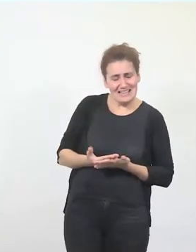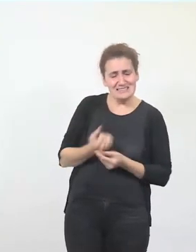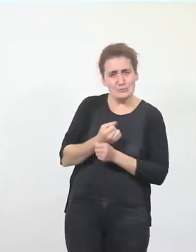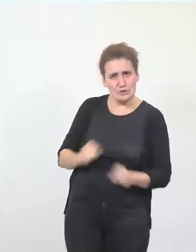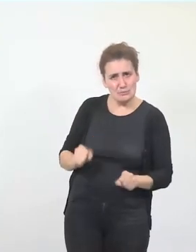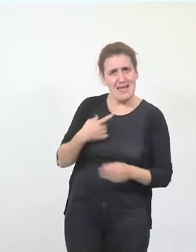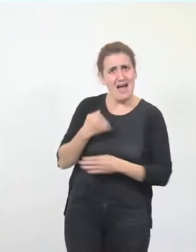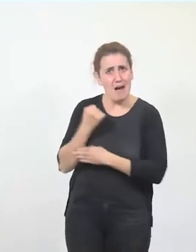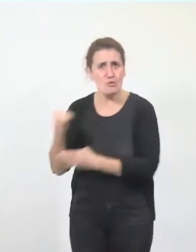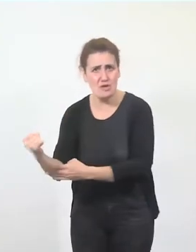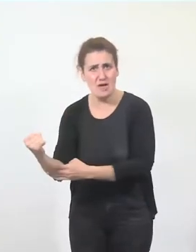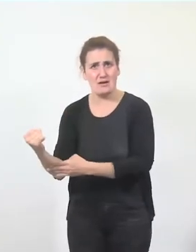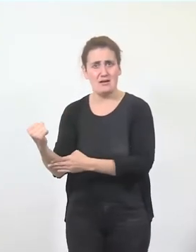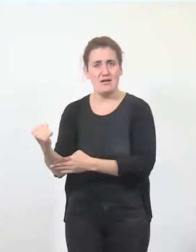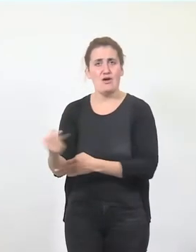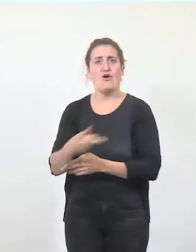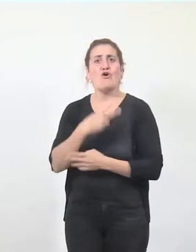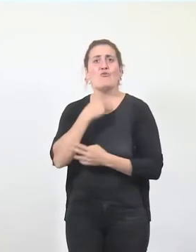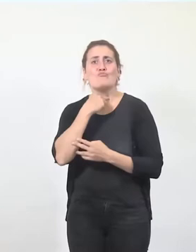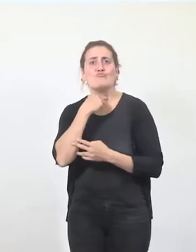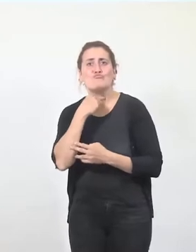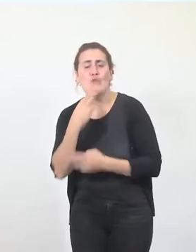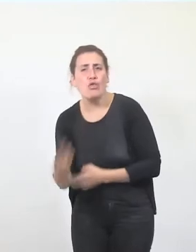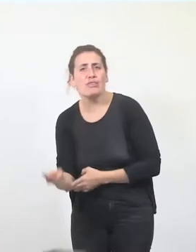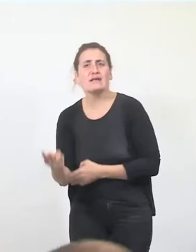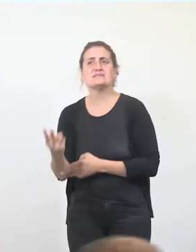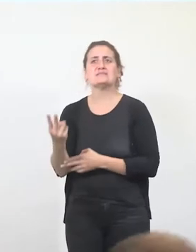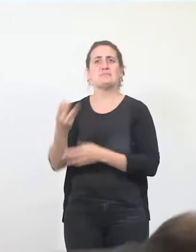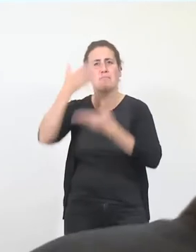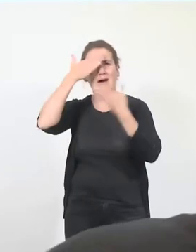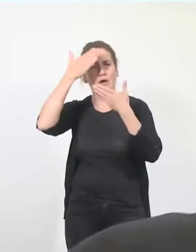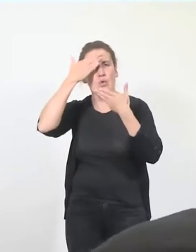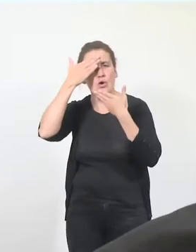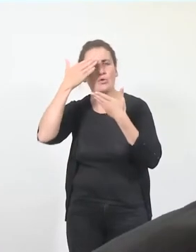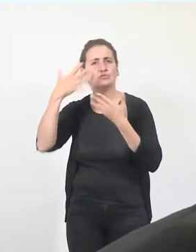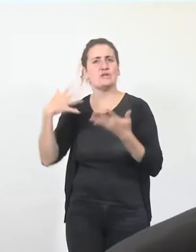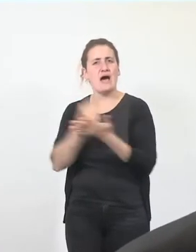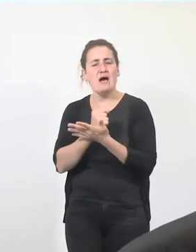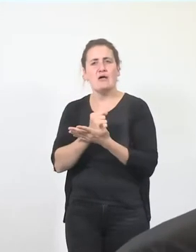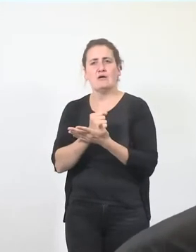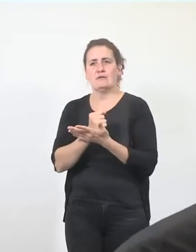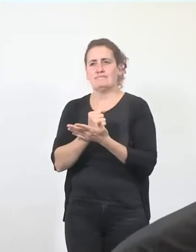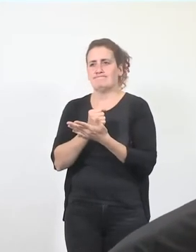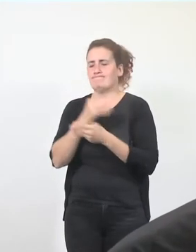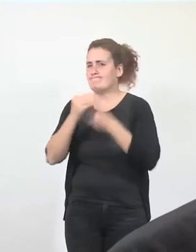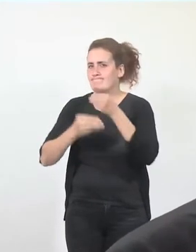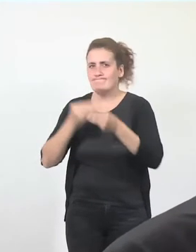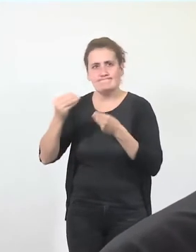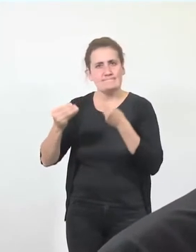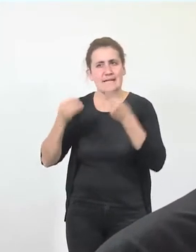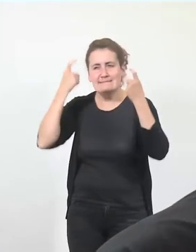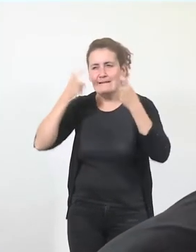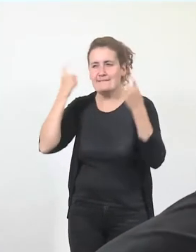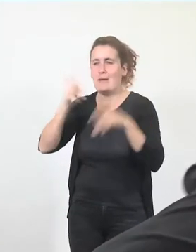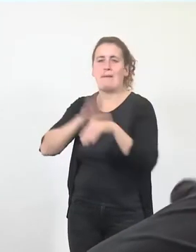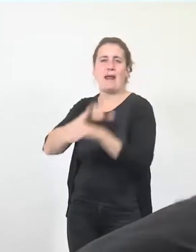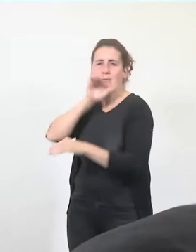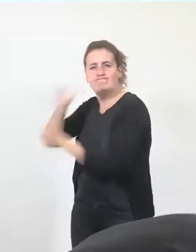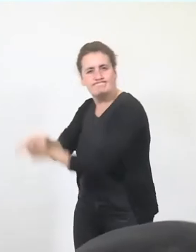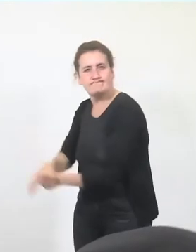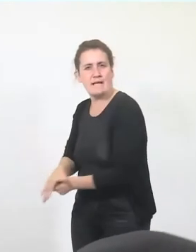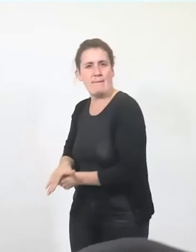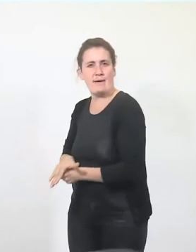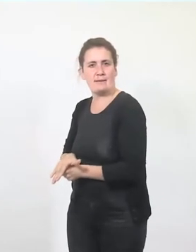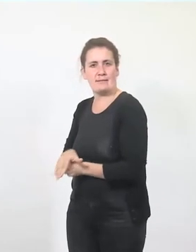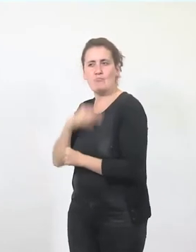otro sitio. Esas voces que Marruecos está haciendo todo lo posible para silenciarlas. Yo